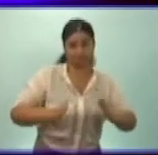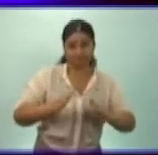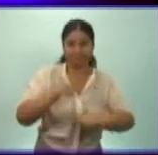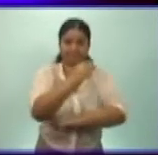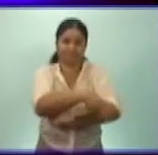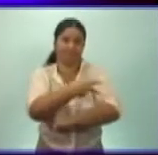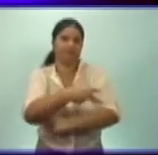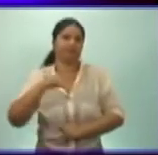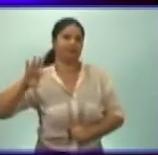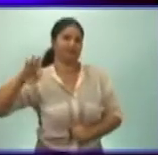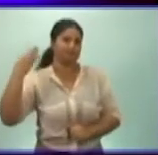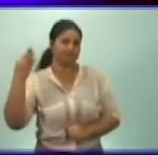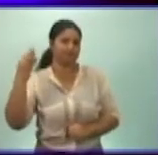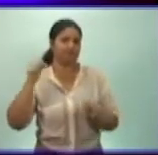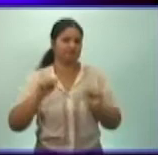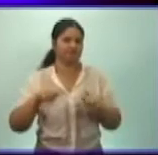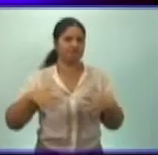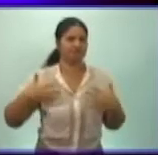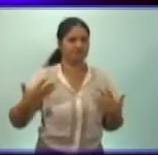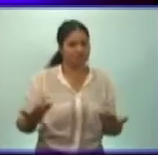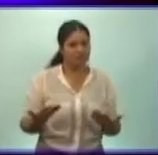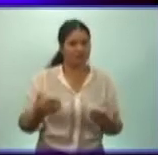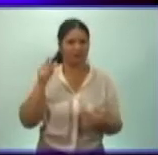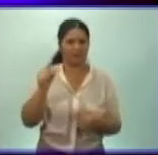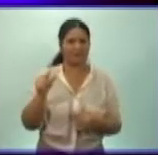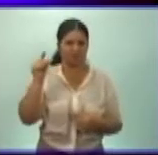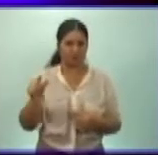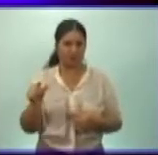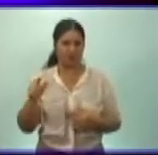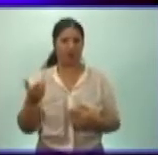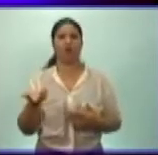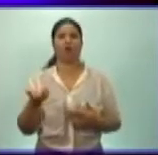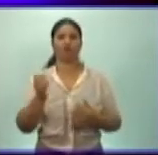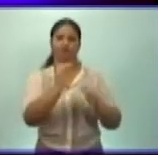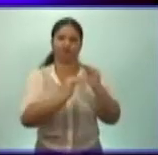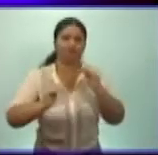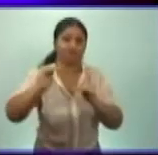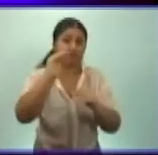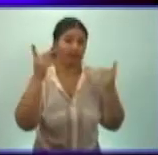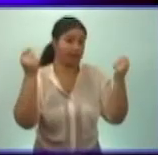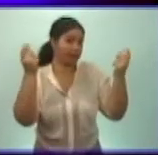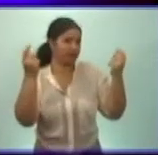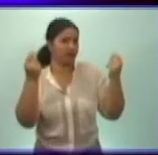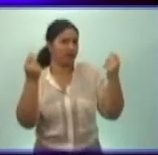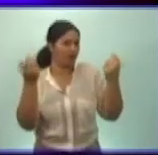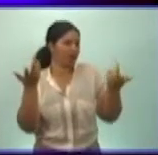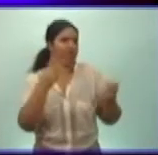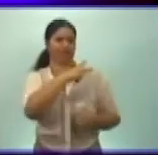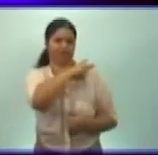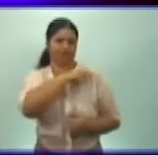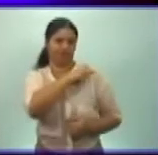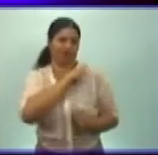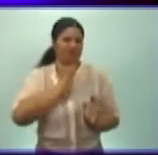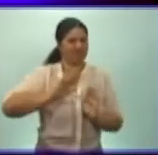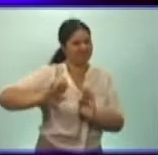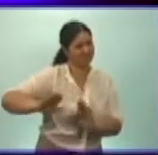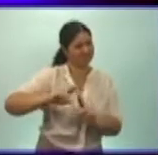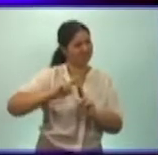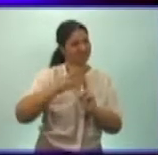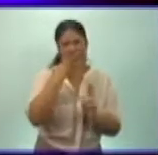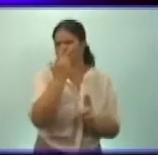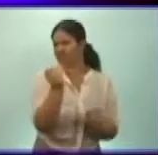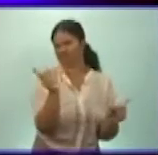causó un poco de repulsión por la aristocracia, aunque se desarrollaron importantes obras, como ya les